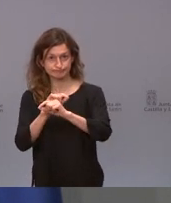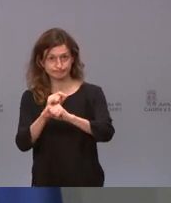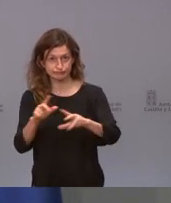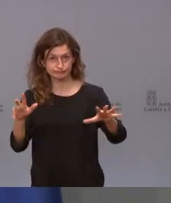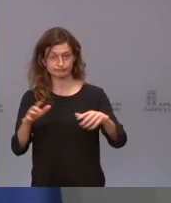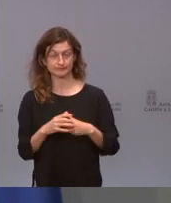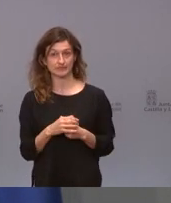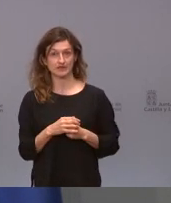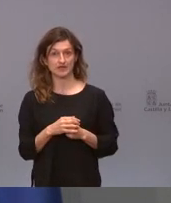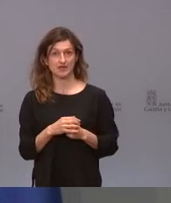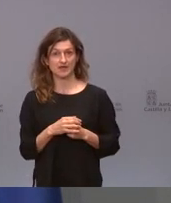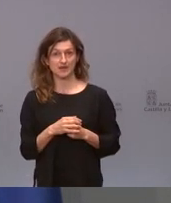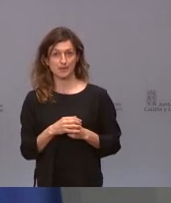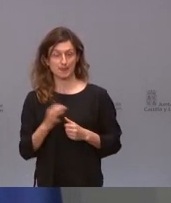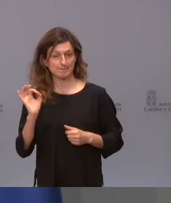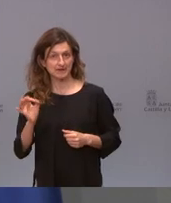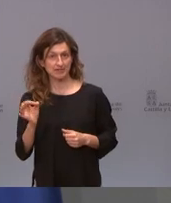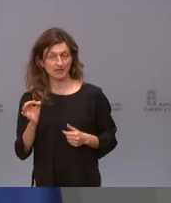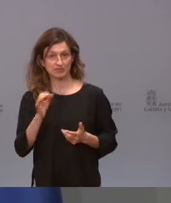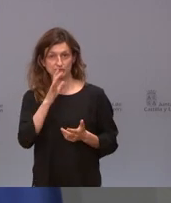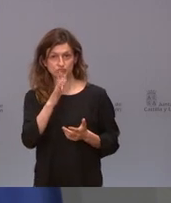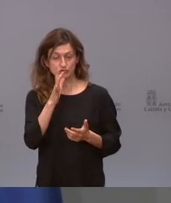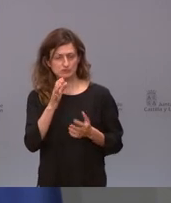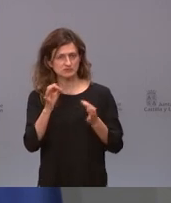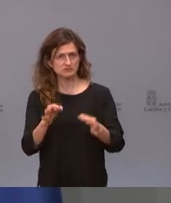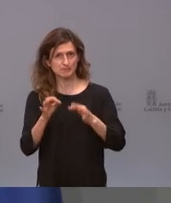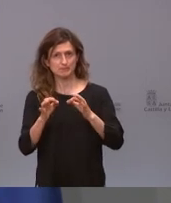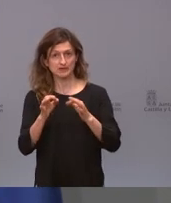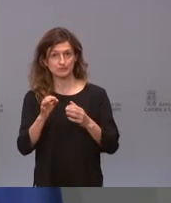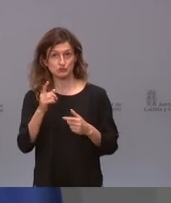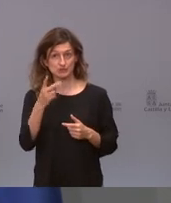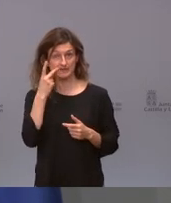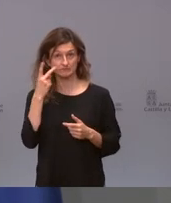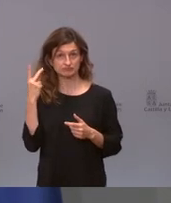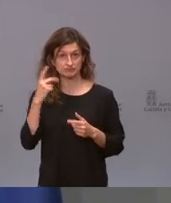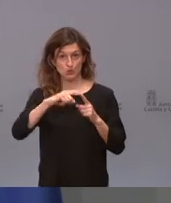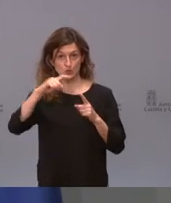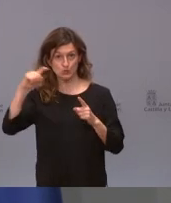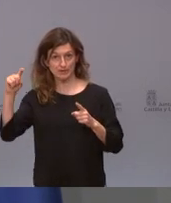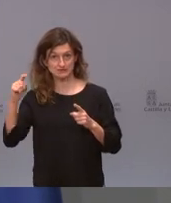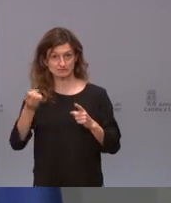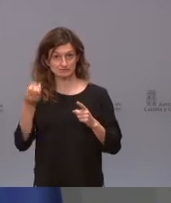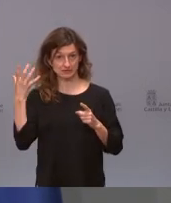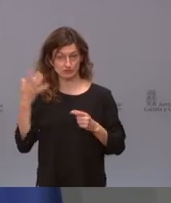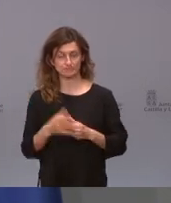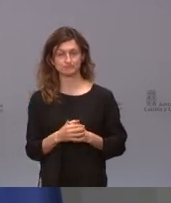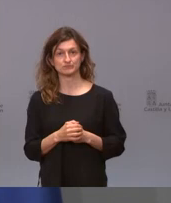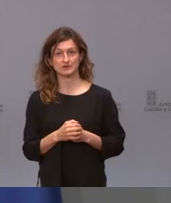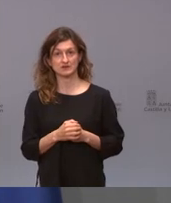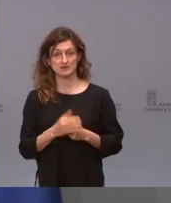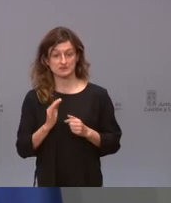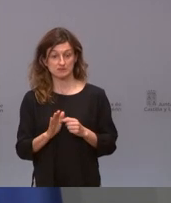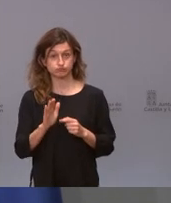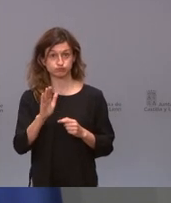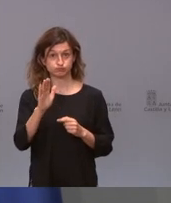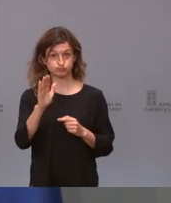es verdad que estamos teniendo siempre si ustedes se fijan en las curvas que pongo cuando suben mucho somos